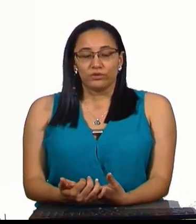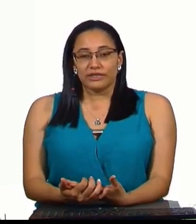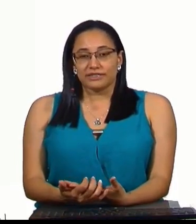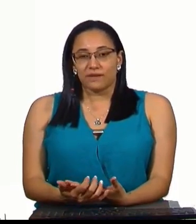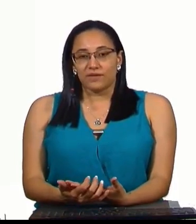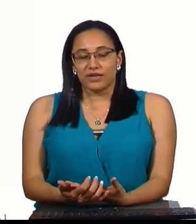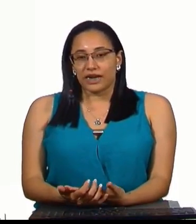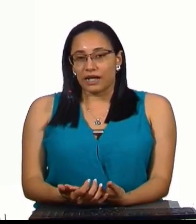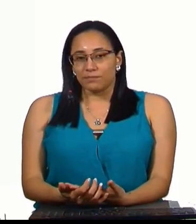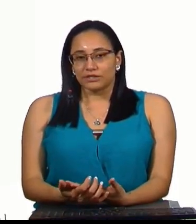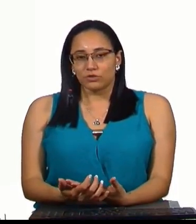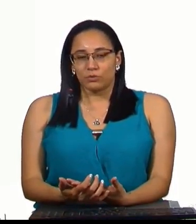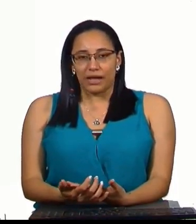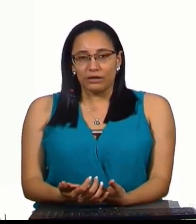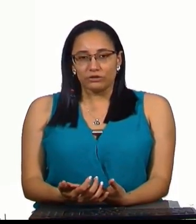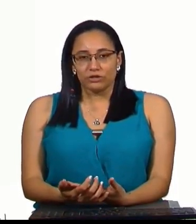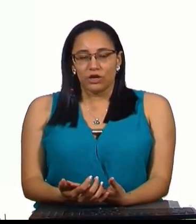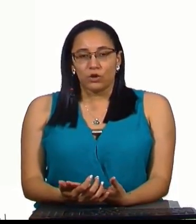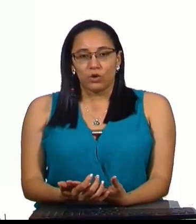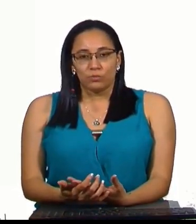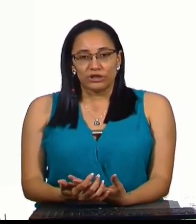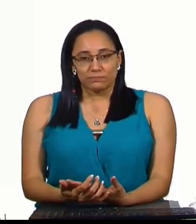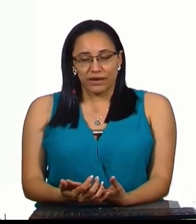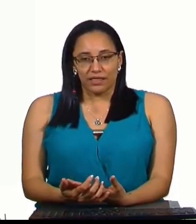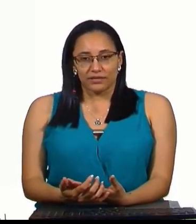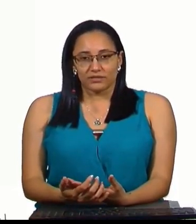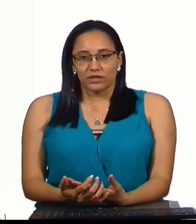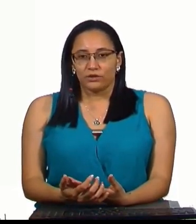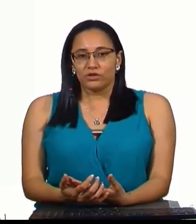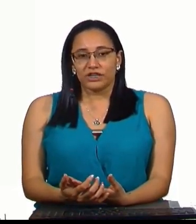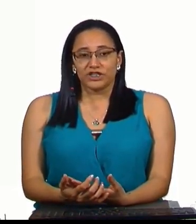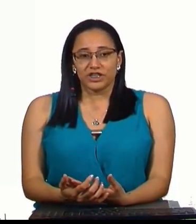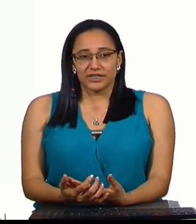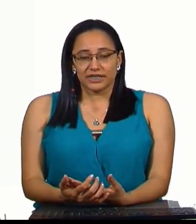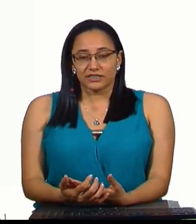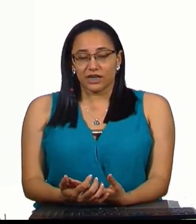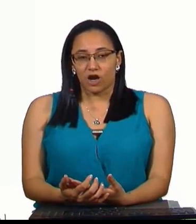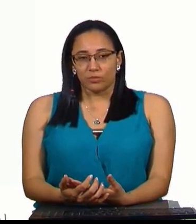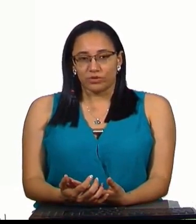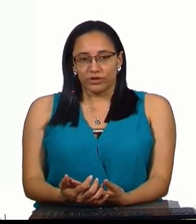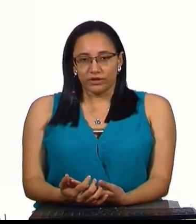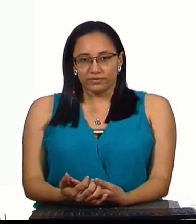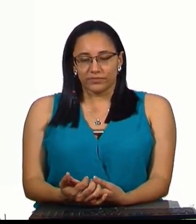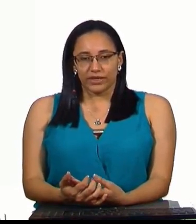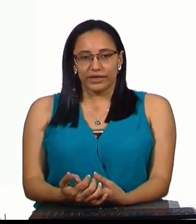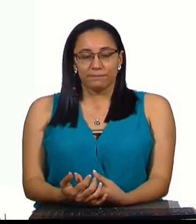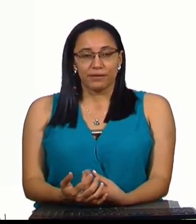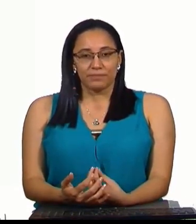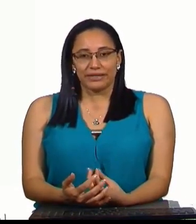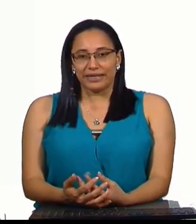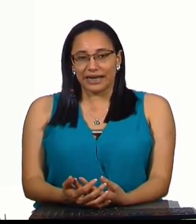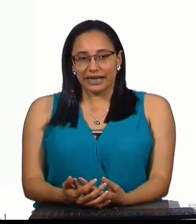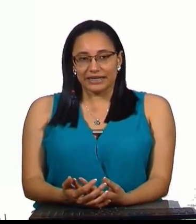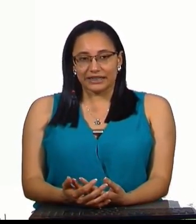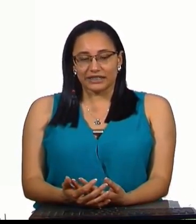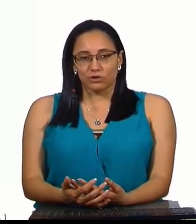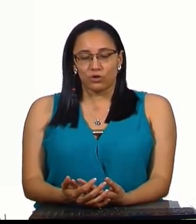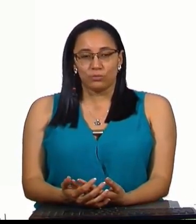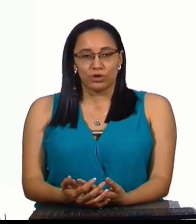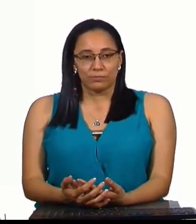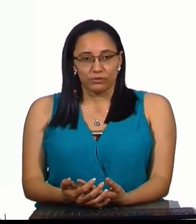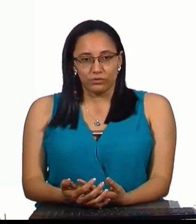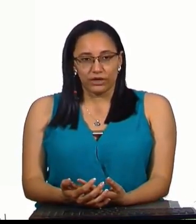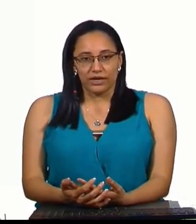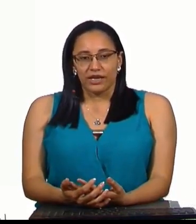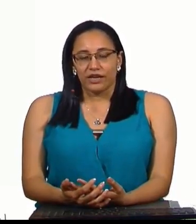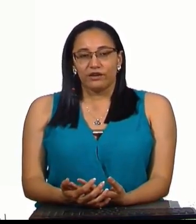los que utilizaban ramas o palos como espadas, cookie sheets as armor, papel de las galletas